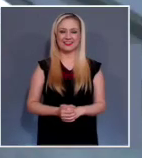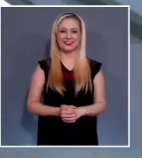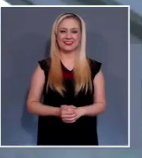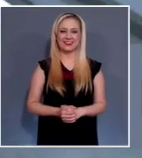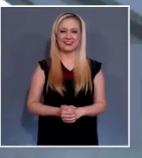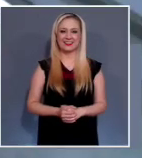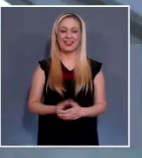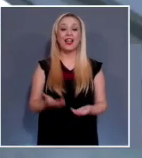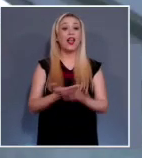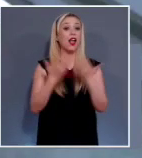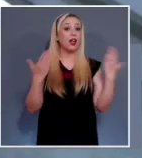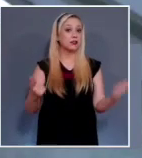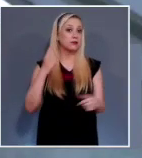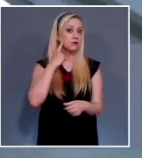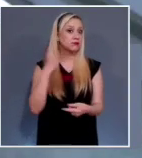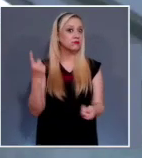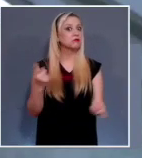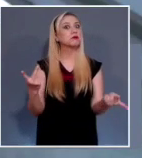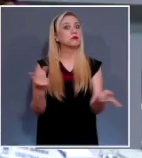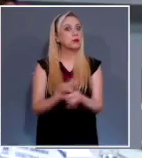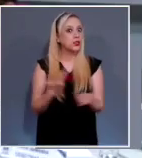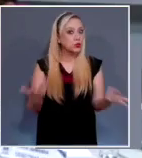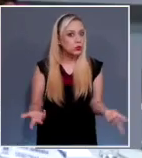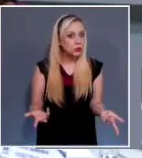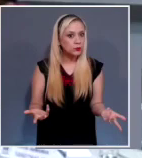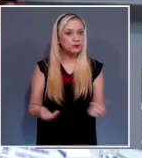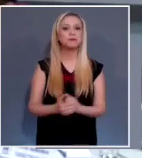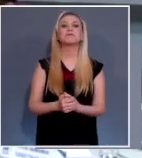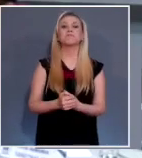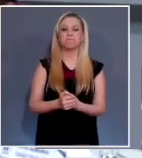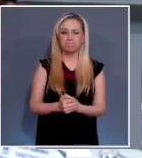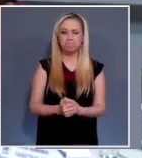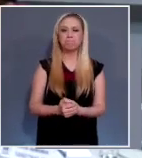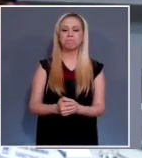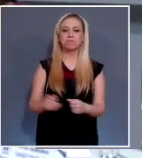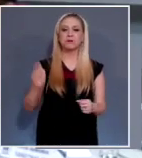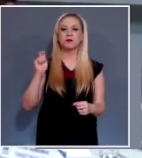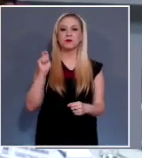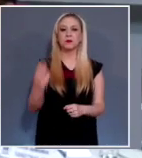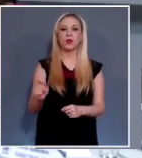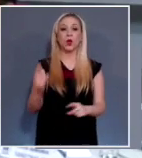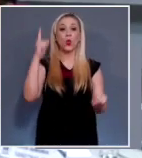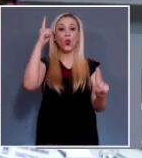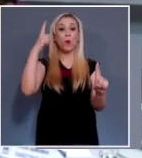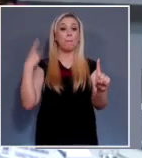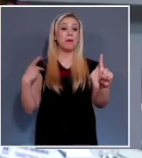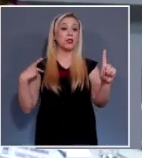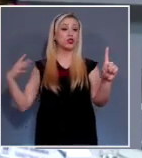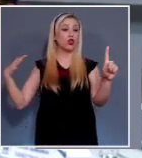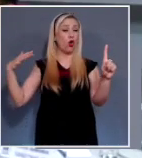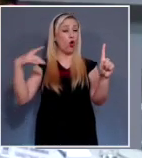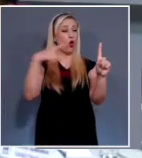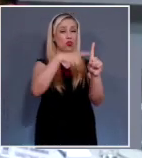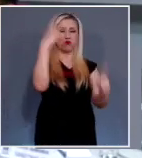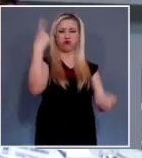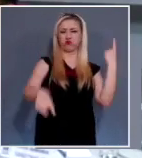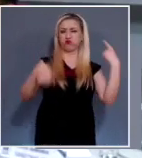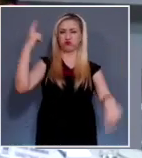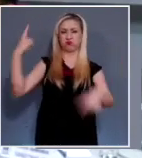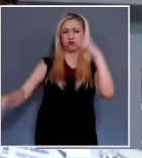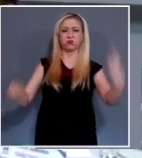Al regresar, la concentración de poder en una sola persona rompe con la esencia de la